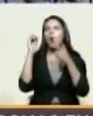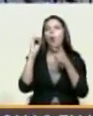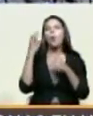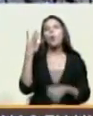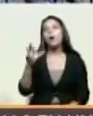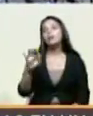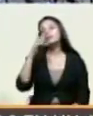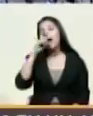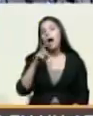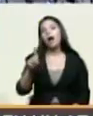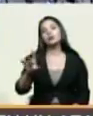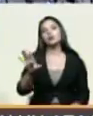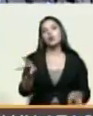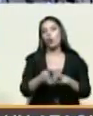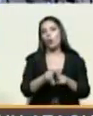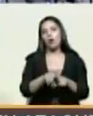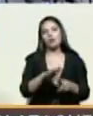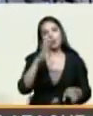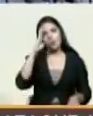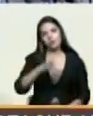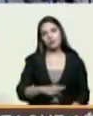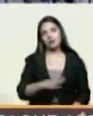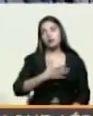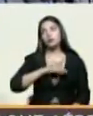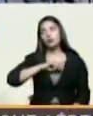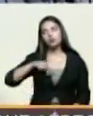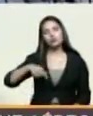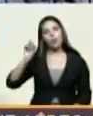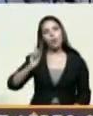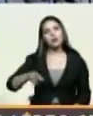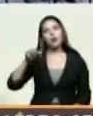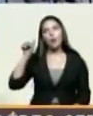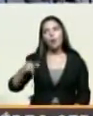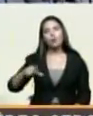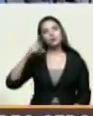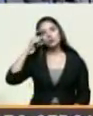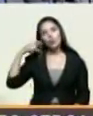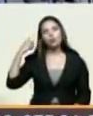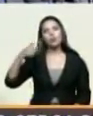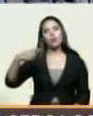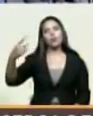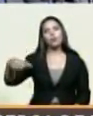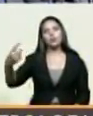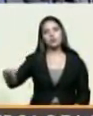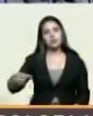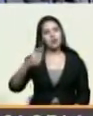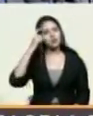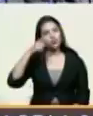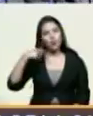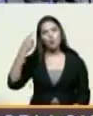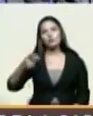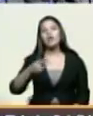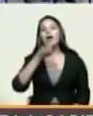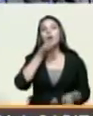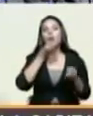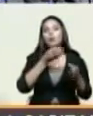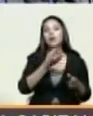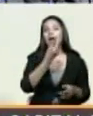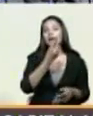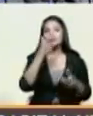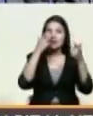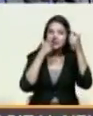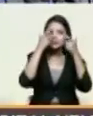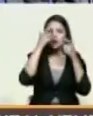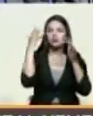años, como el de la serie es el comandante. Por eso nosotros estamos obligados hoy todos los días, muchachos y muchachas, a hablarle a alguien de